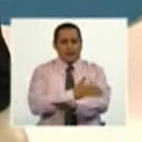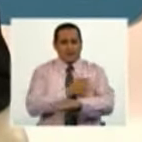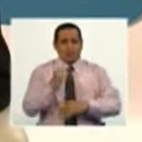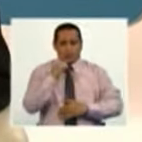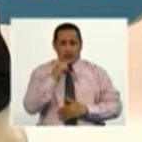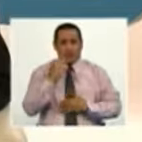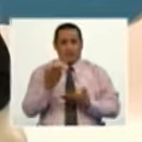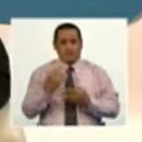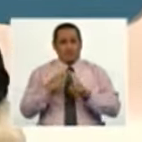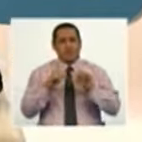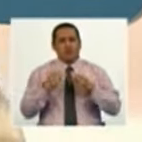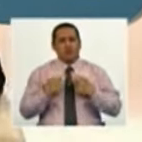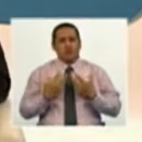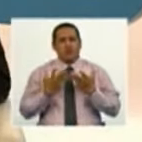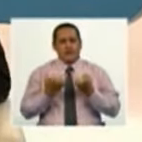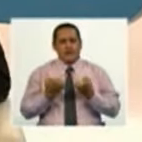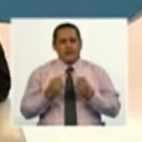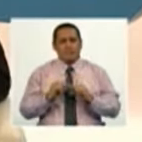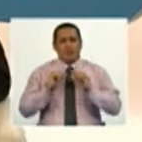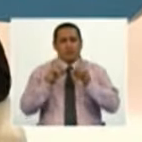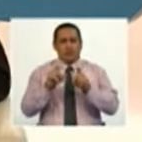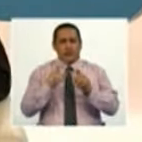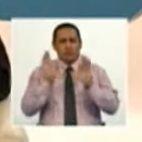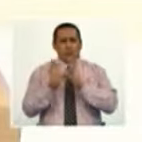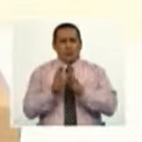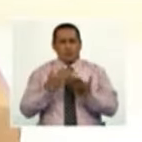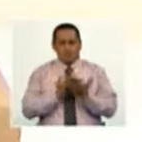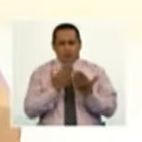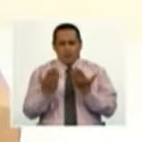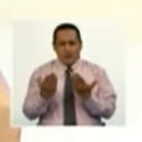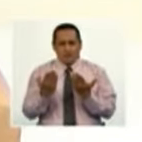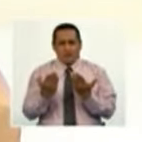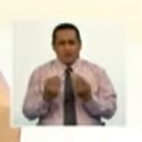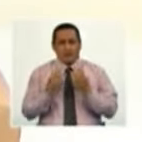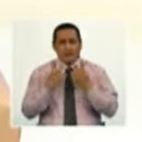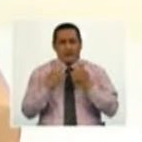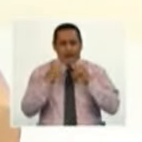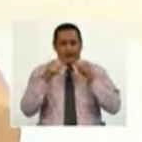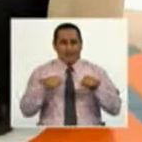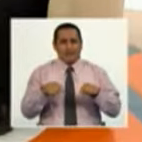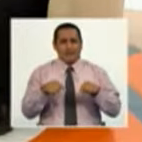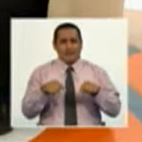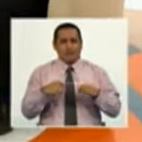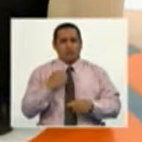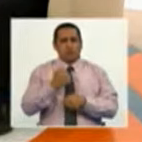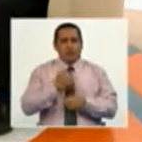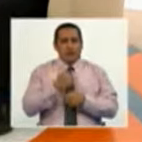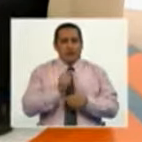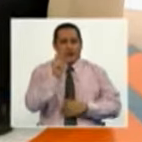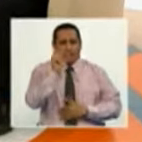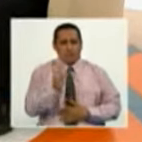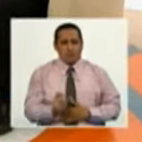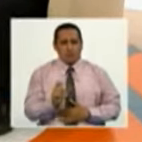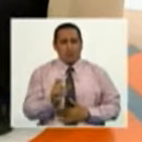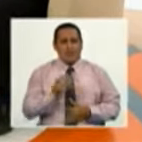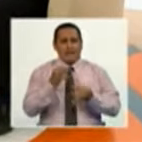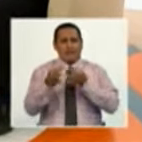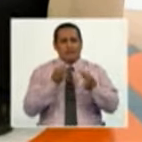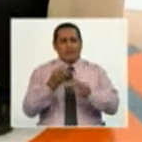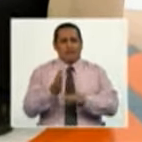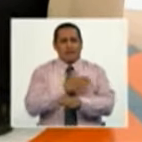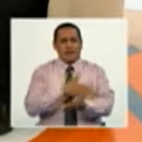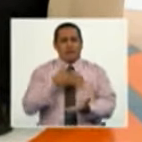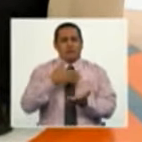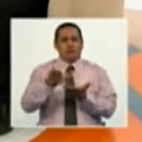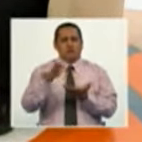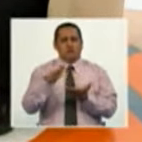con Rocío. Sin embargo, queríamos ponernos en contexto. Aquí un trabajador alega que ha